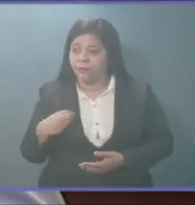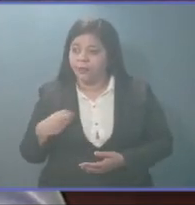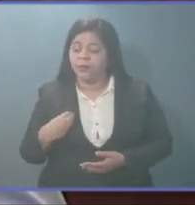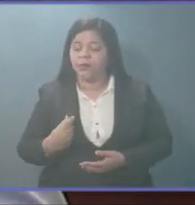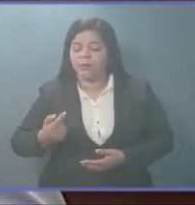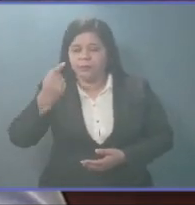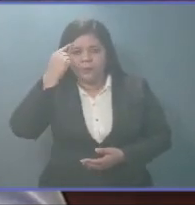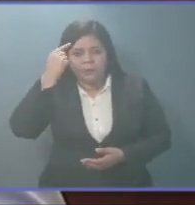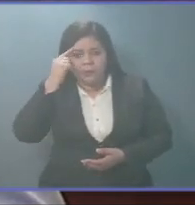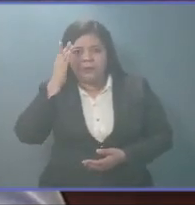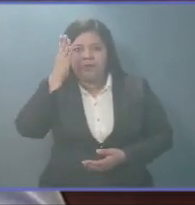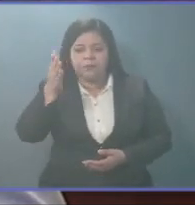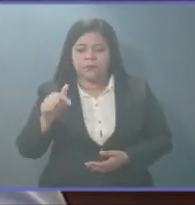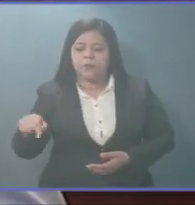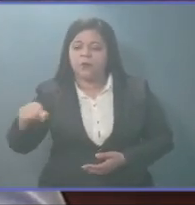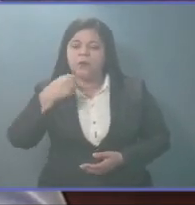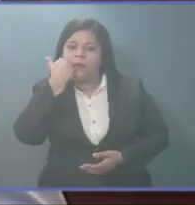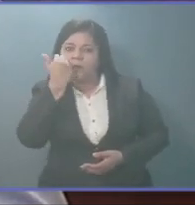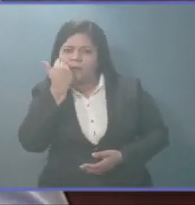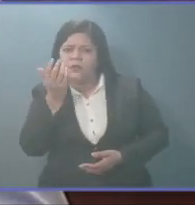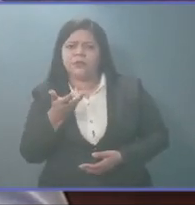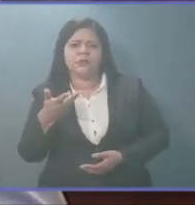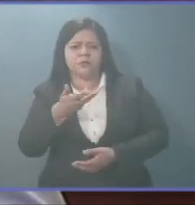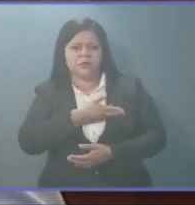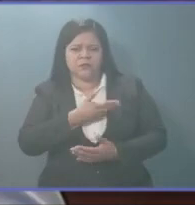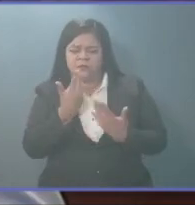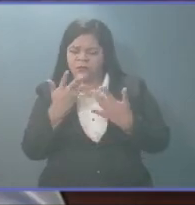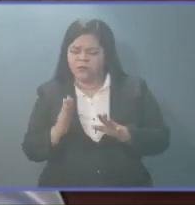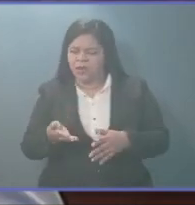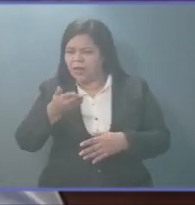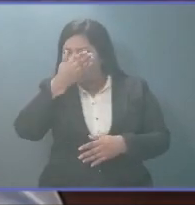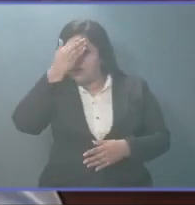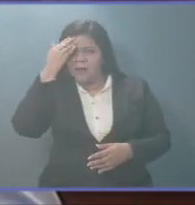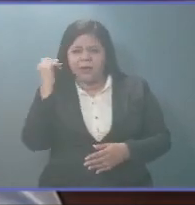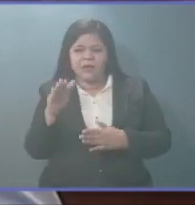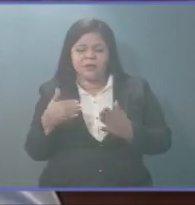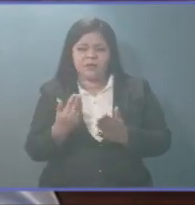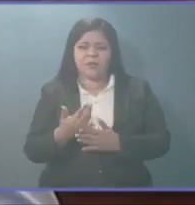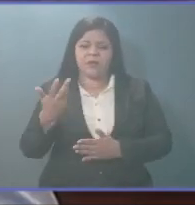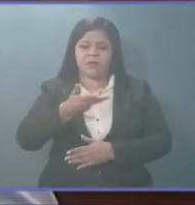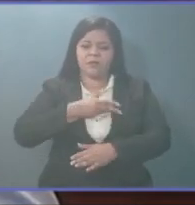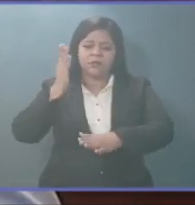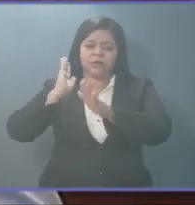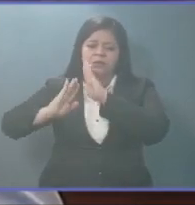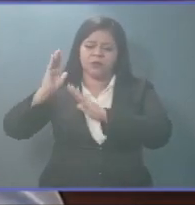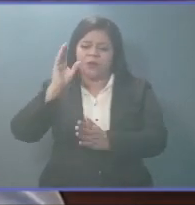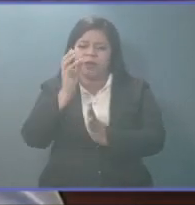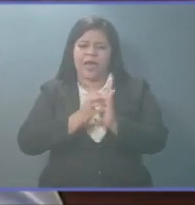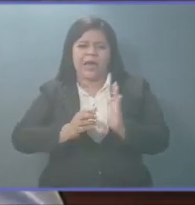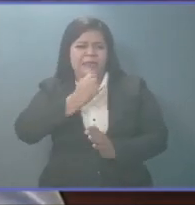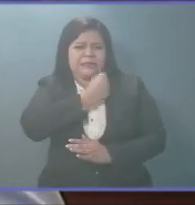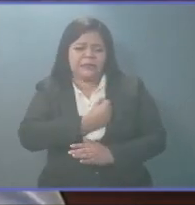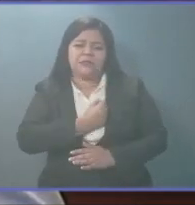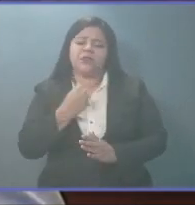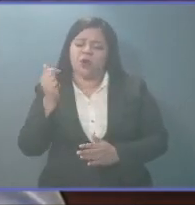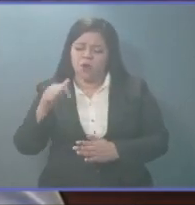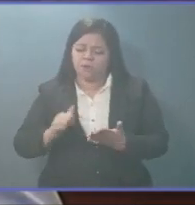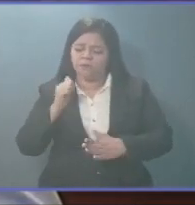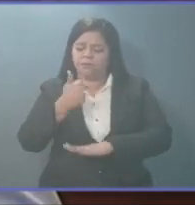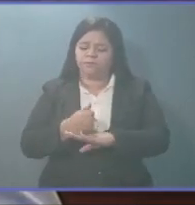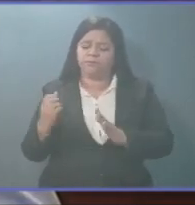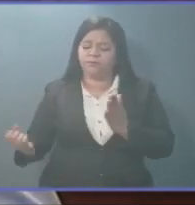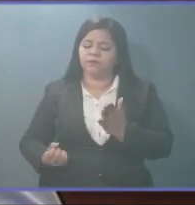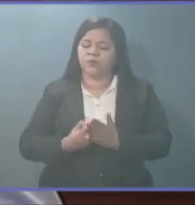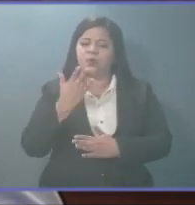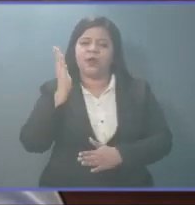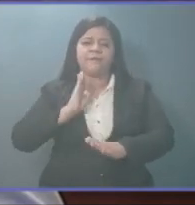futuro de estos jóvenes, vamos a dejar atrás un capítulo duro de nuestra historia. Vamos a escribir una nueva historia para estas